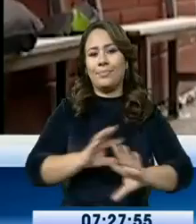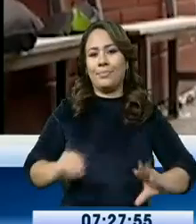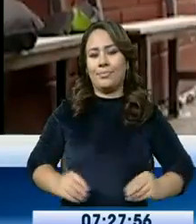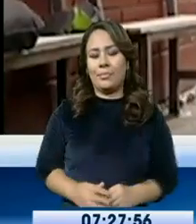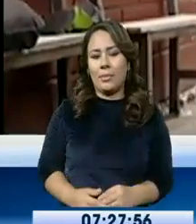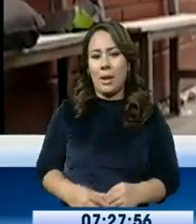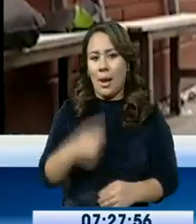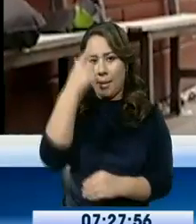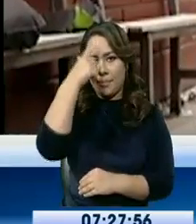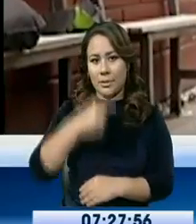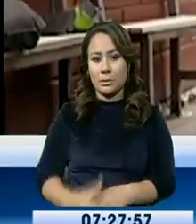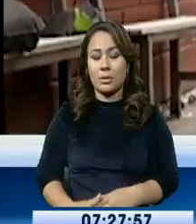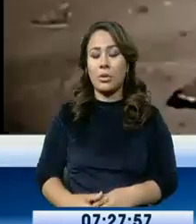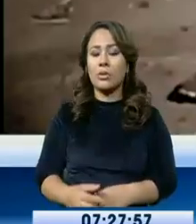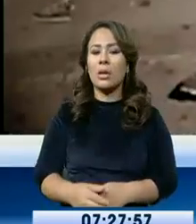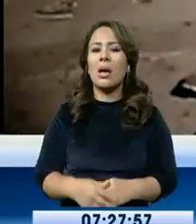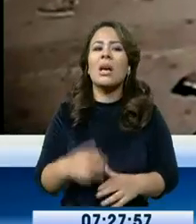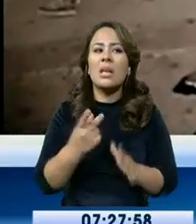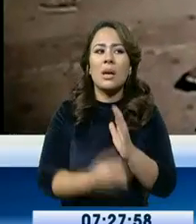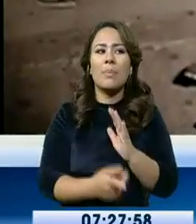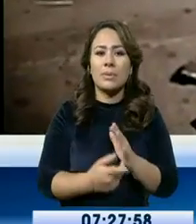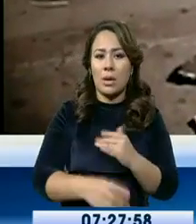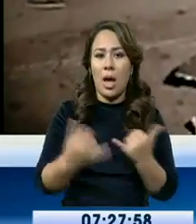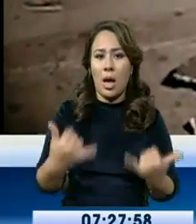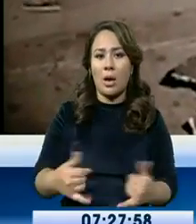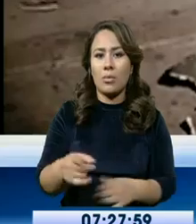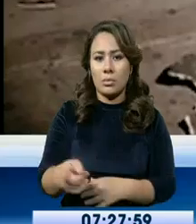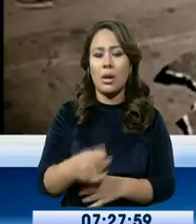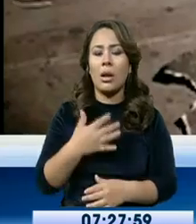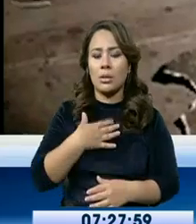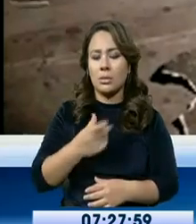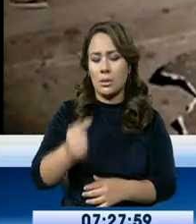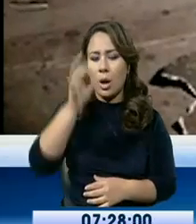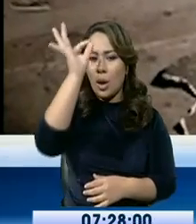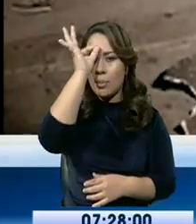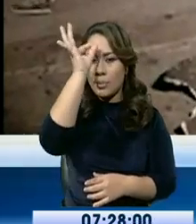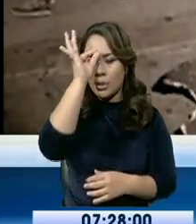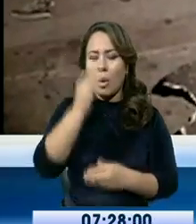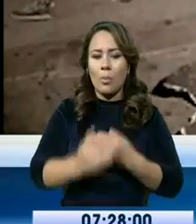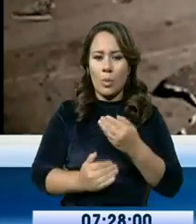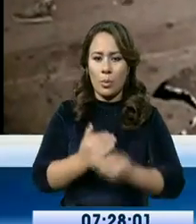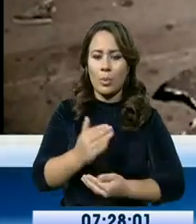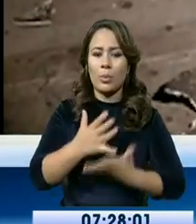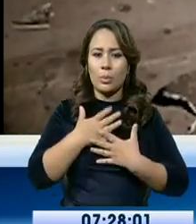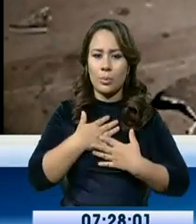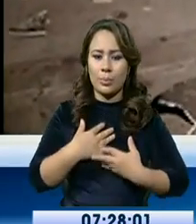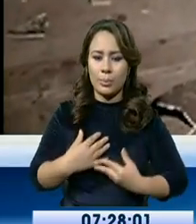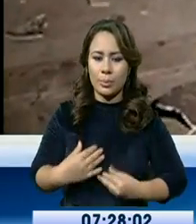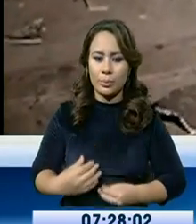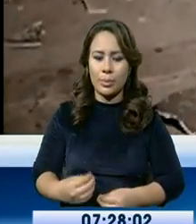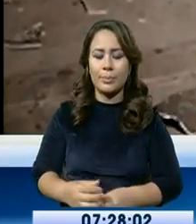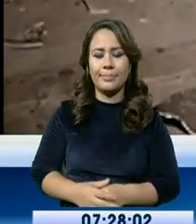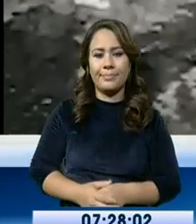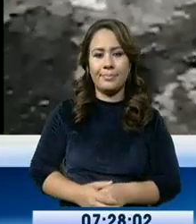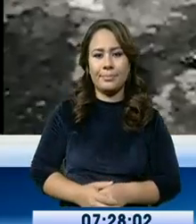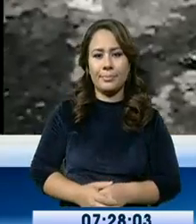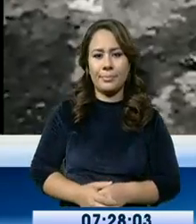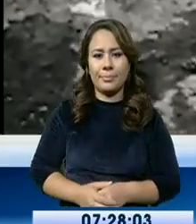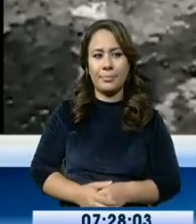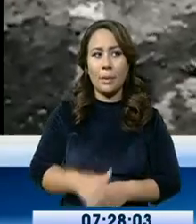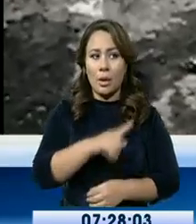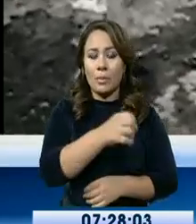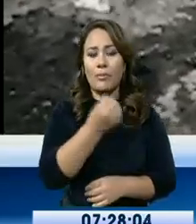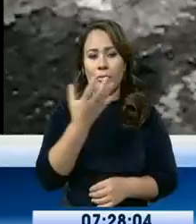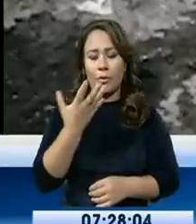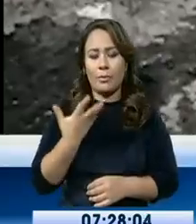afectado, lo único que se supo es que actualmente se recupera al interior de una casa de salud.